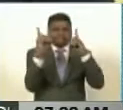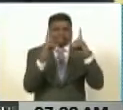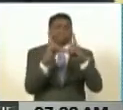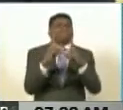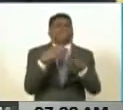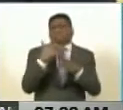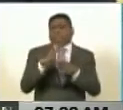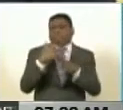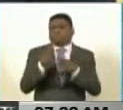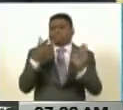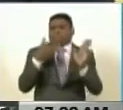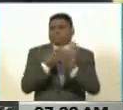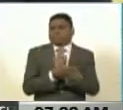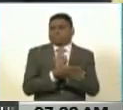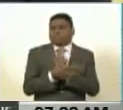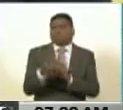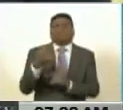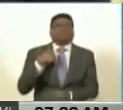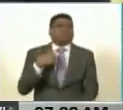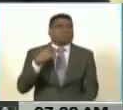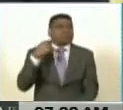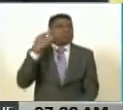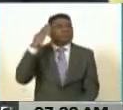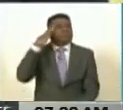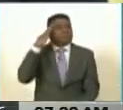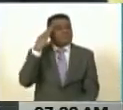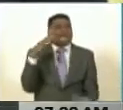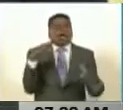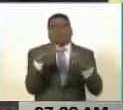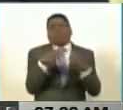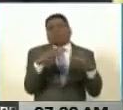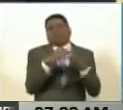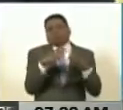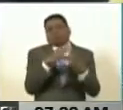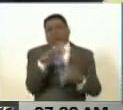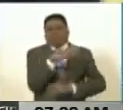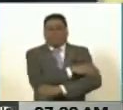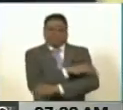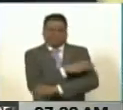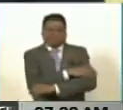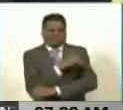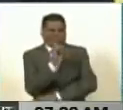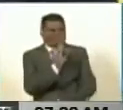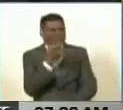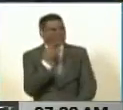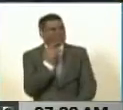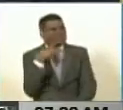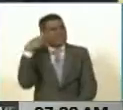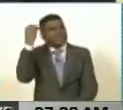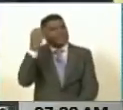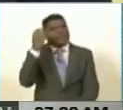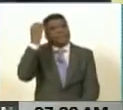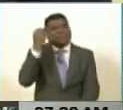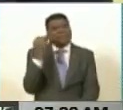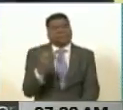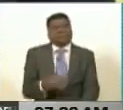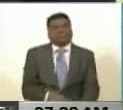Entiendo e interpreto que hay factores que a veces consideran o piensan que el